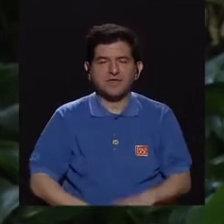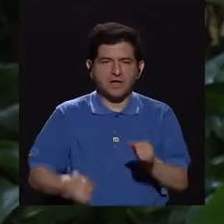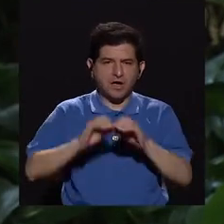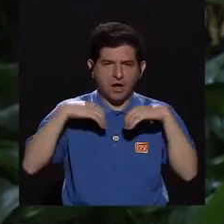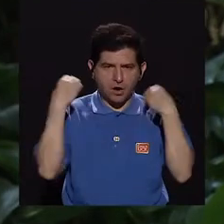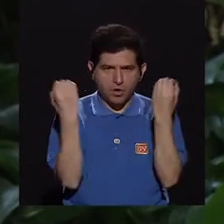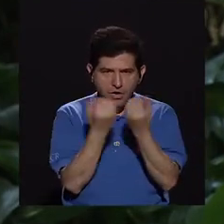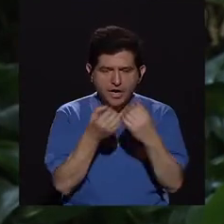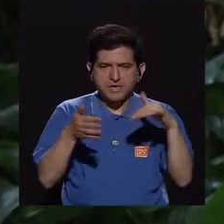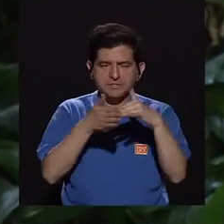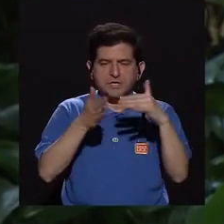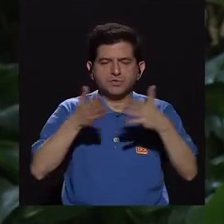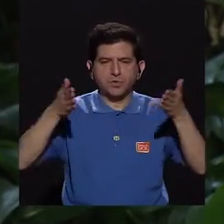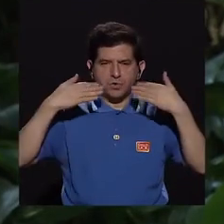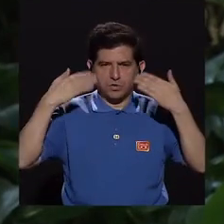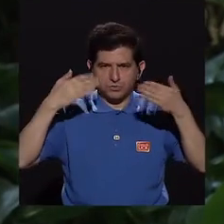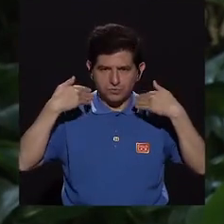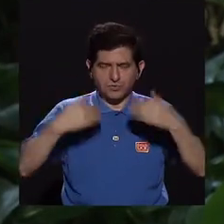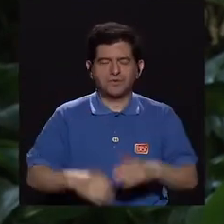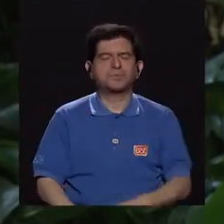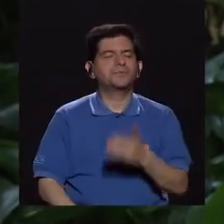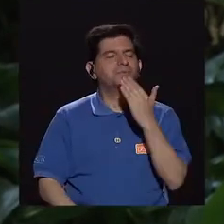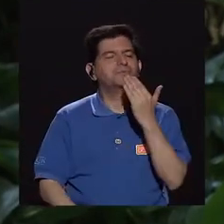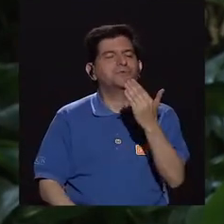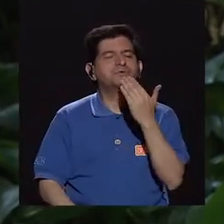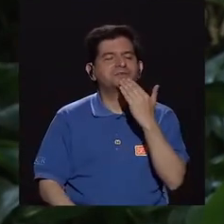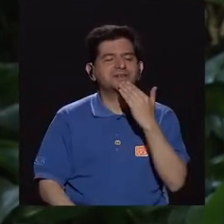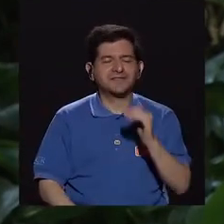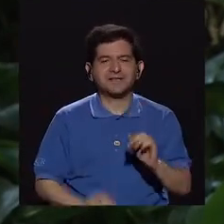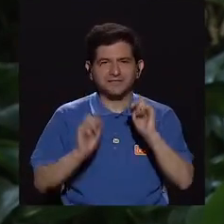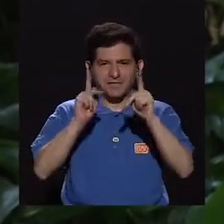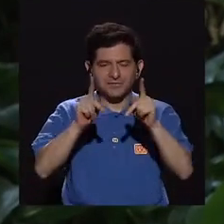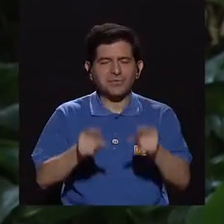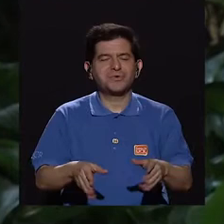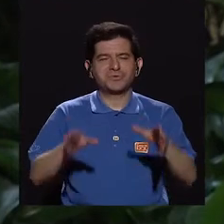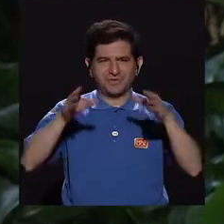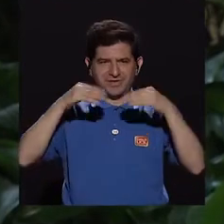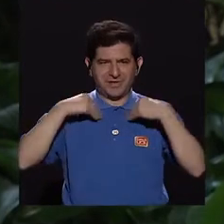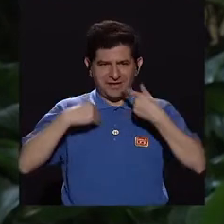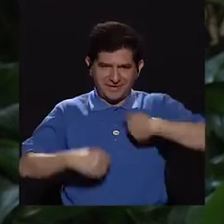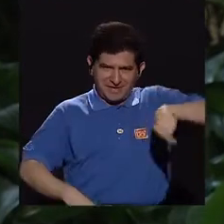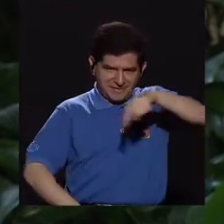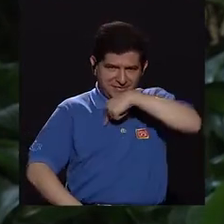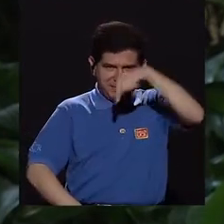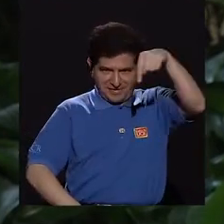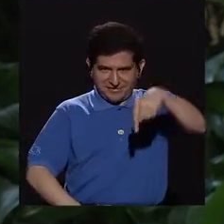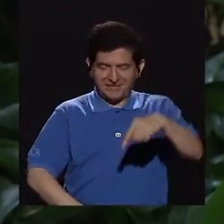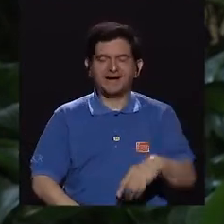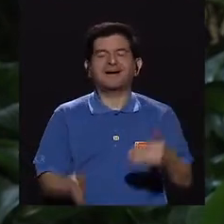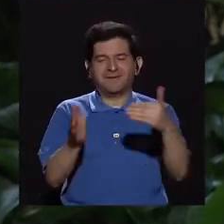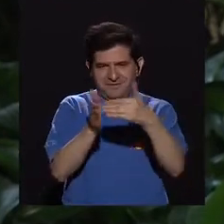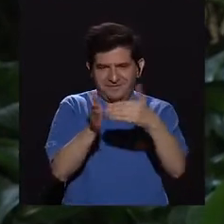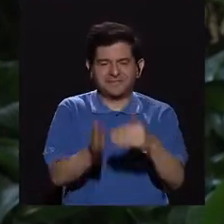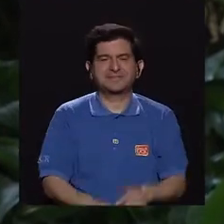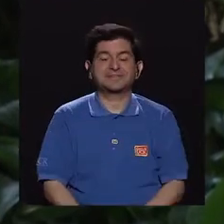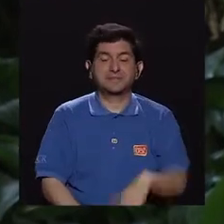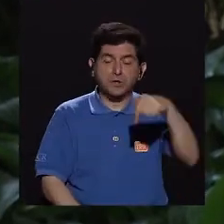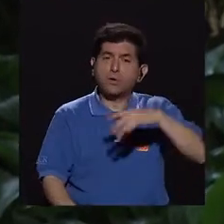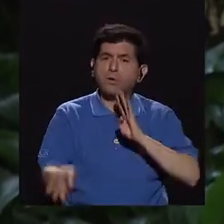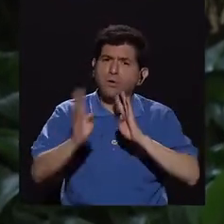desde la Organización para Estudios Tropicales, a quienes agradecemos por recibirnos una vez más. Y bueno, hoy vamos a